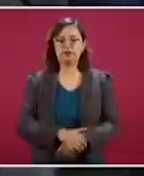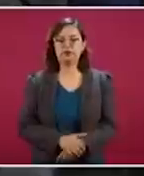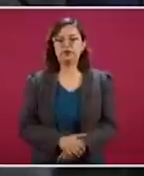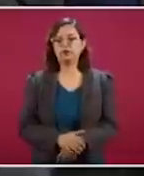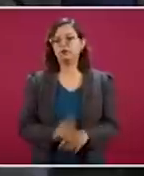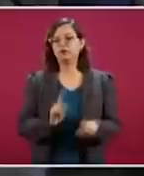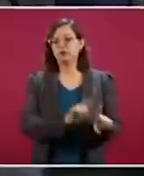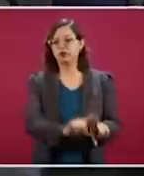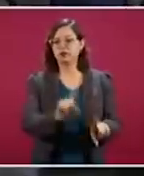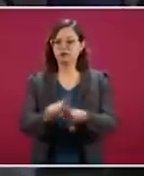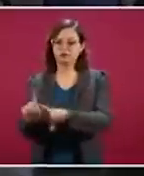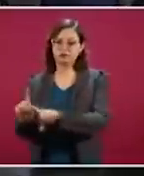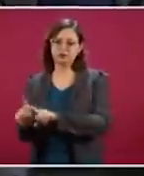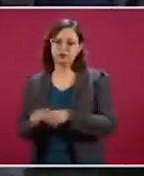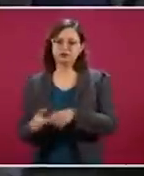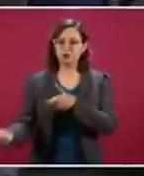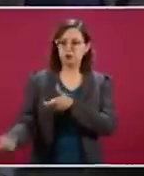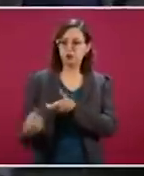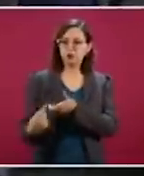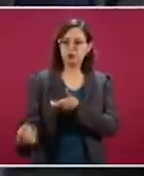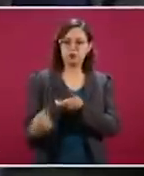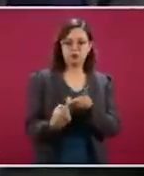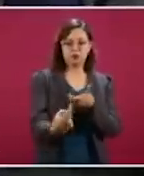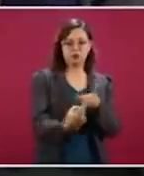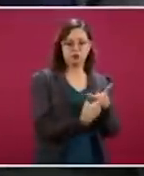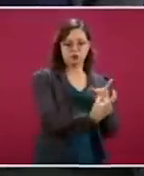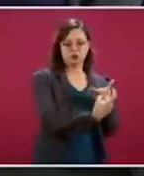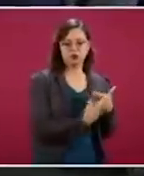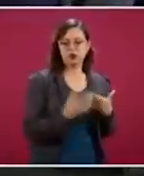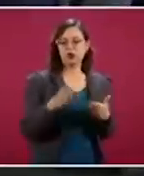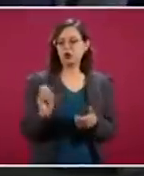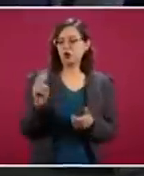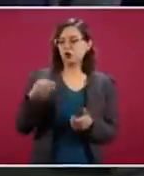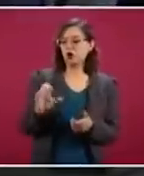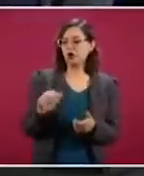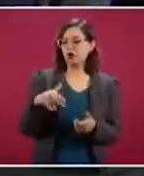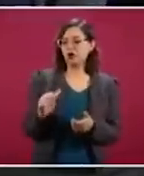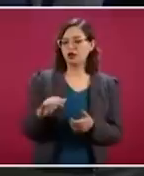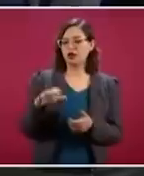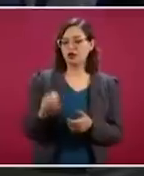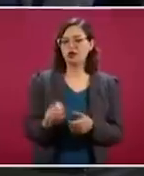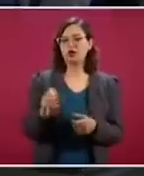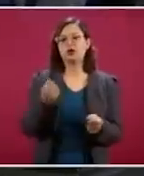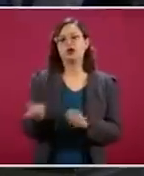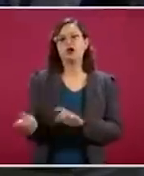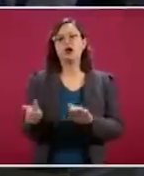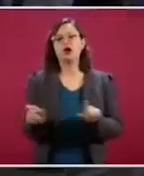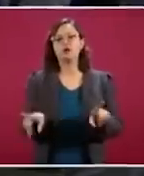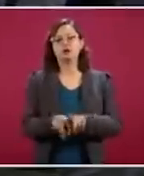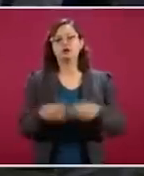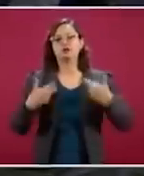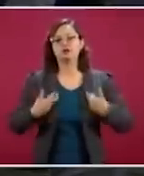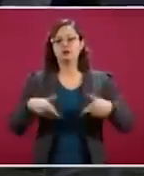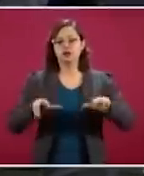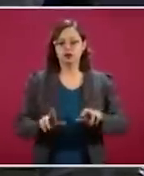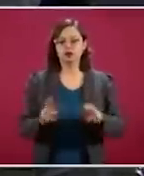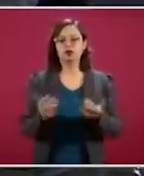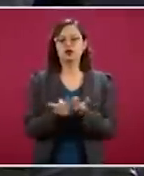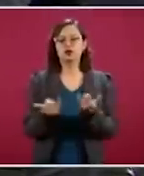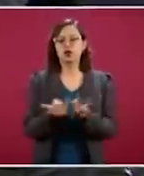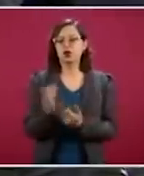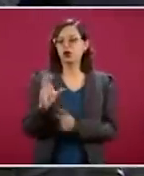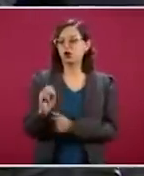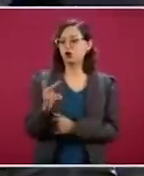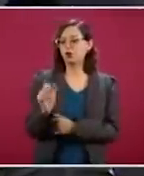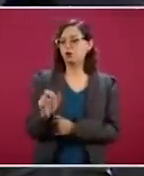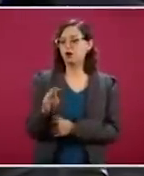una serie de cámaras que integran la Confederación de Cámaras de Comercio. Está representado con nosotros Coparmex,